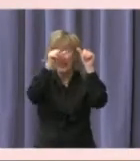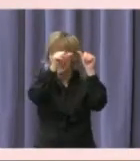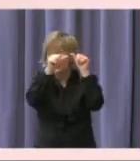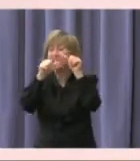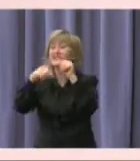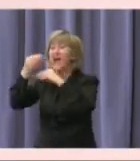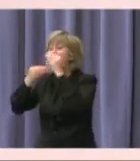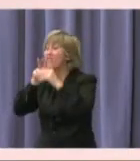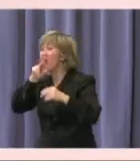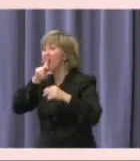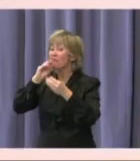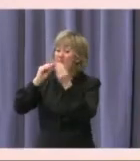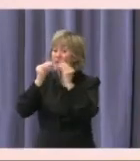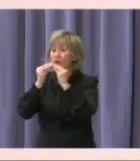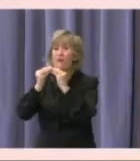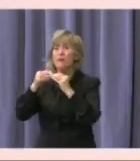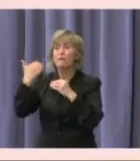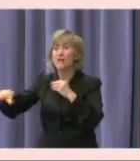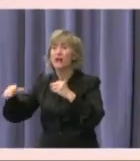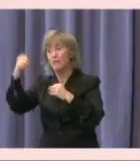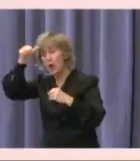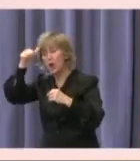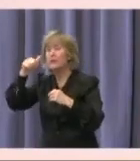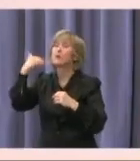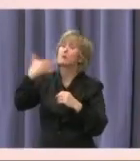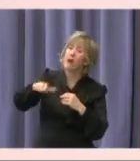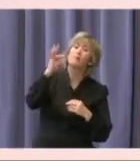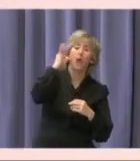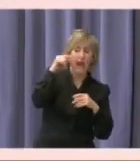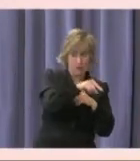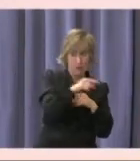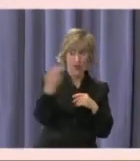en el lenguaje hay muchos estereotipos. Entonces yo quería todo esto